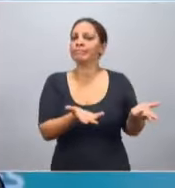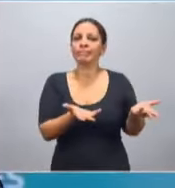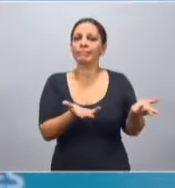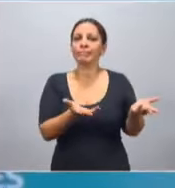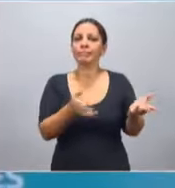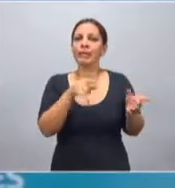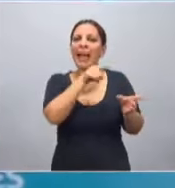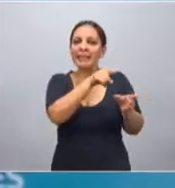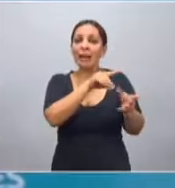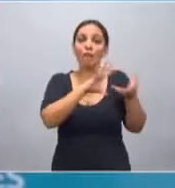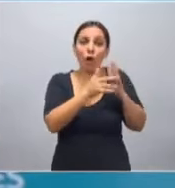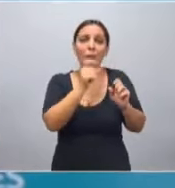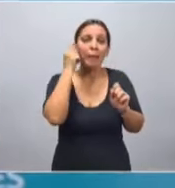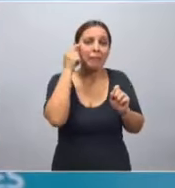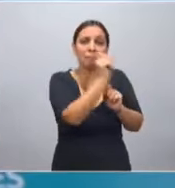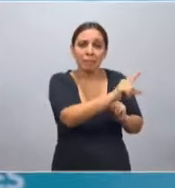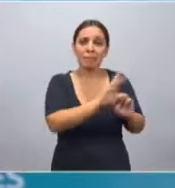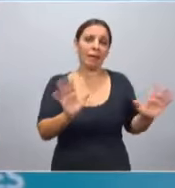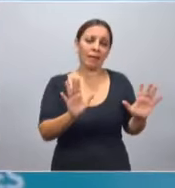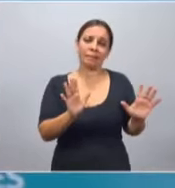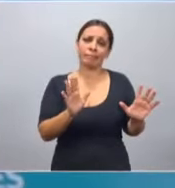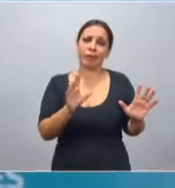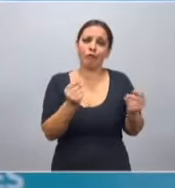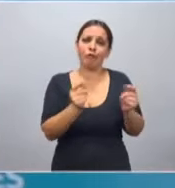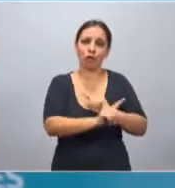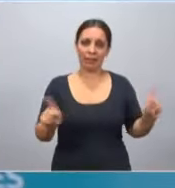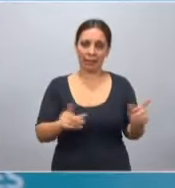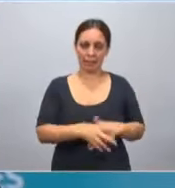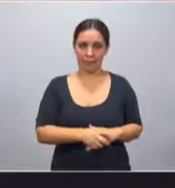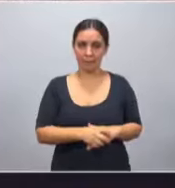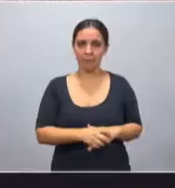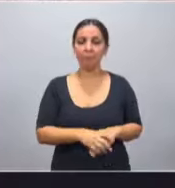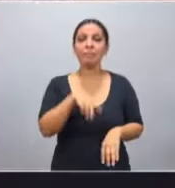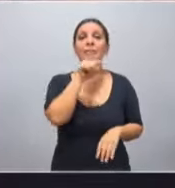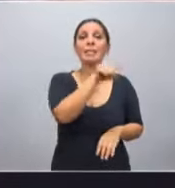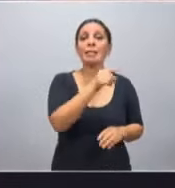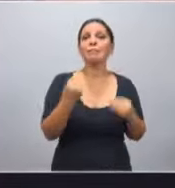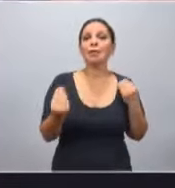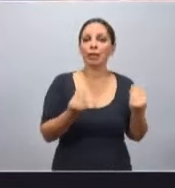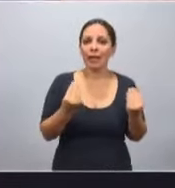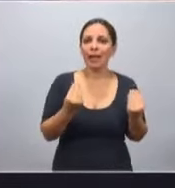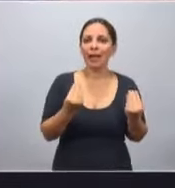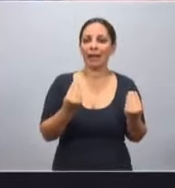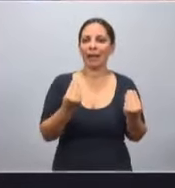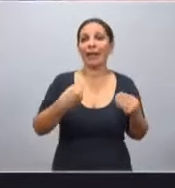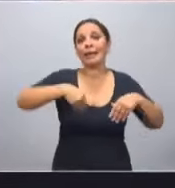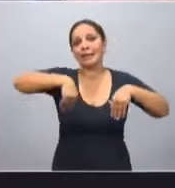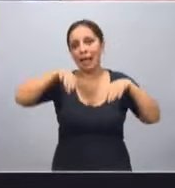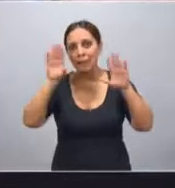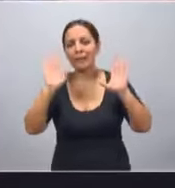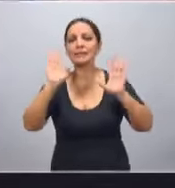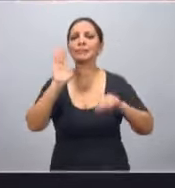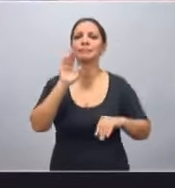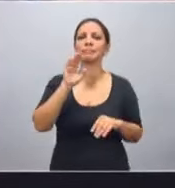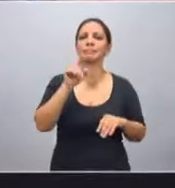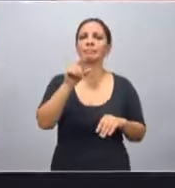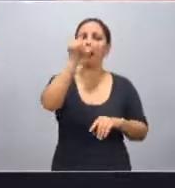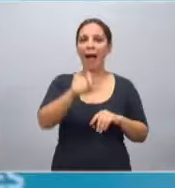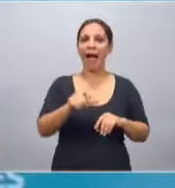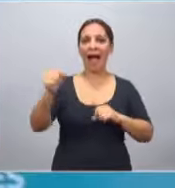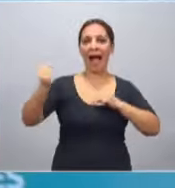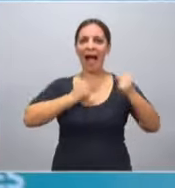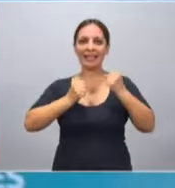tremendamente ineficiente les gusta tanto la ineficiencia es tremendamente ineficiente porque tal vez el mejor atleta que tenemos